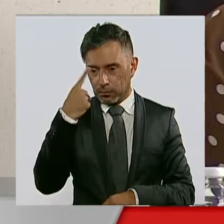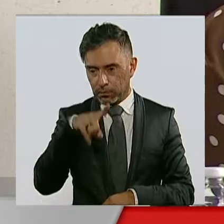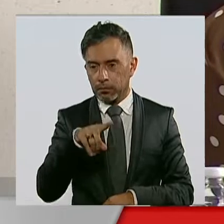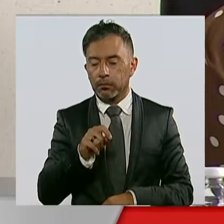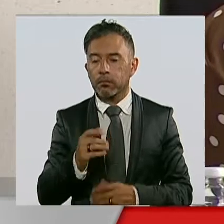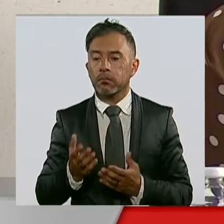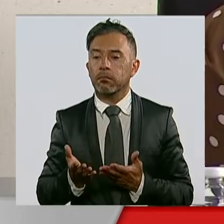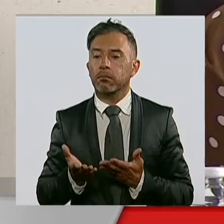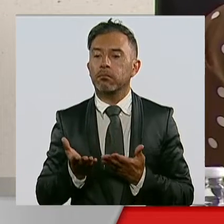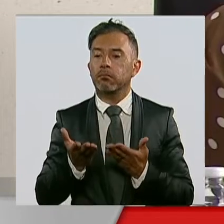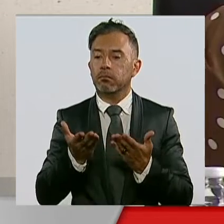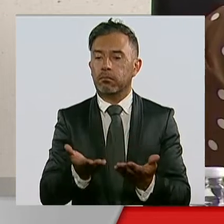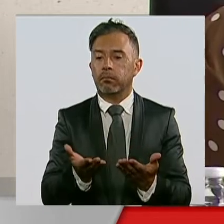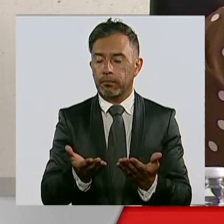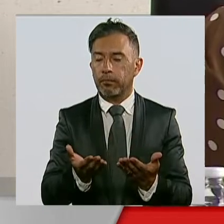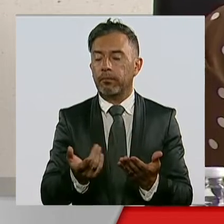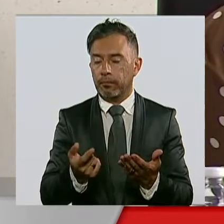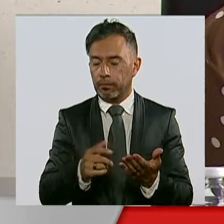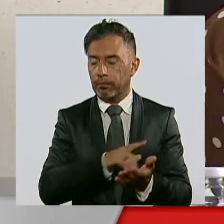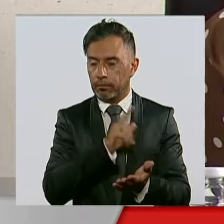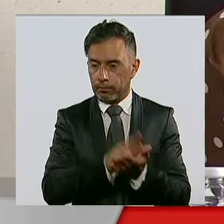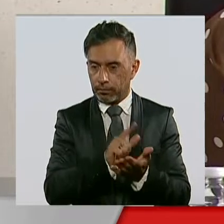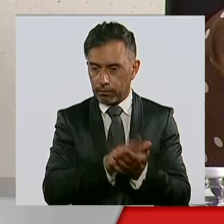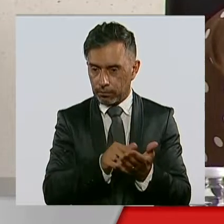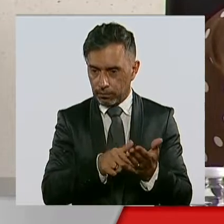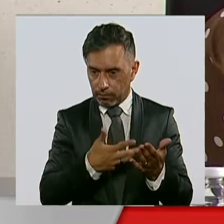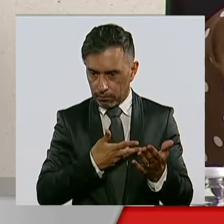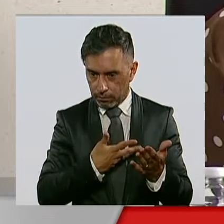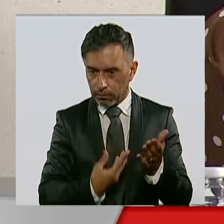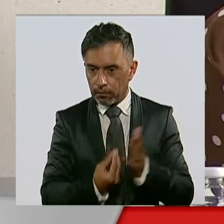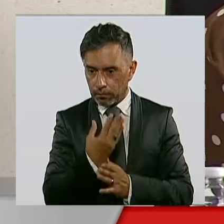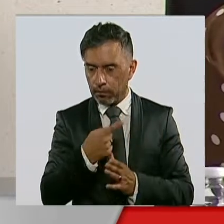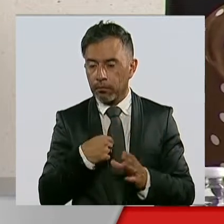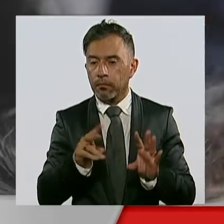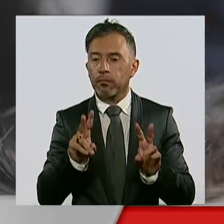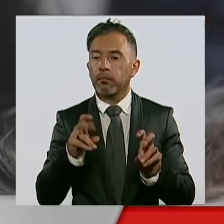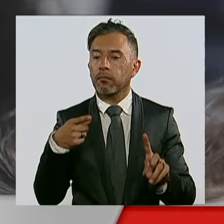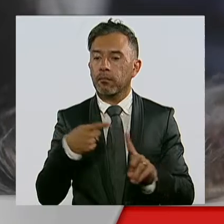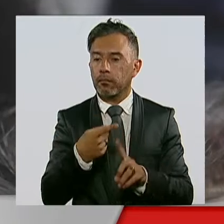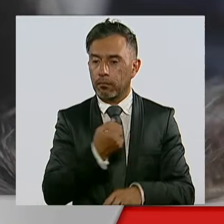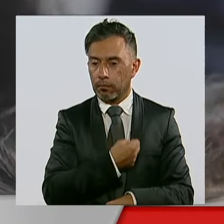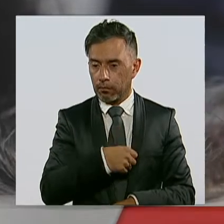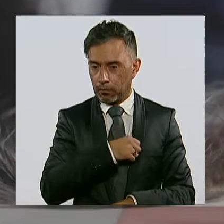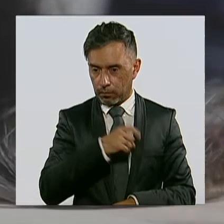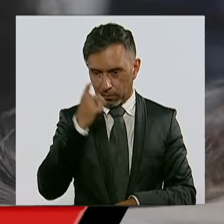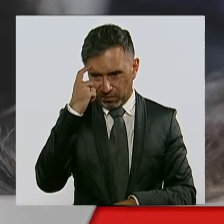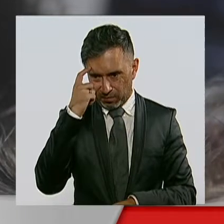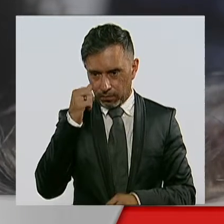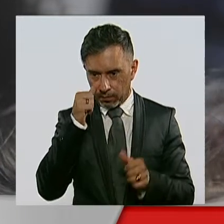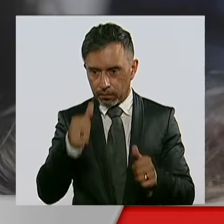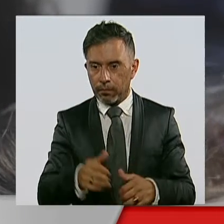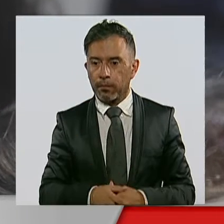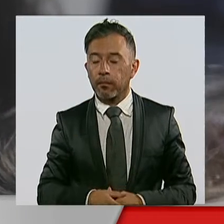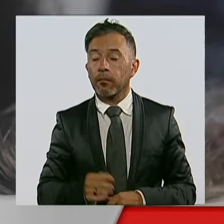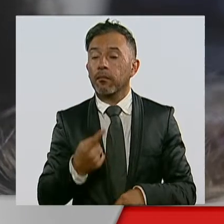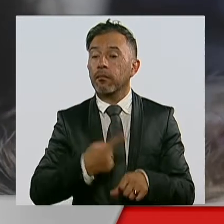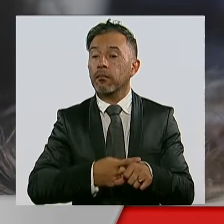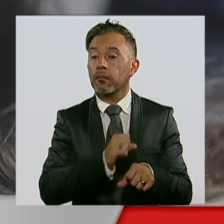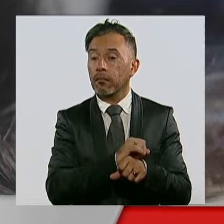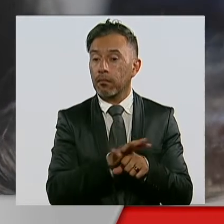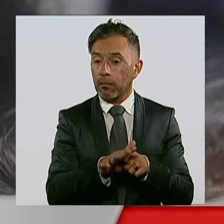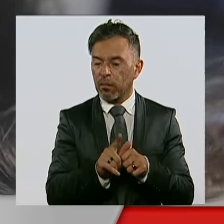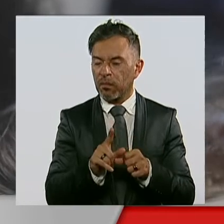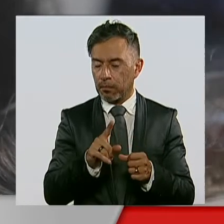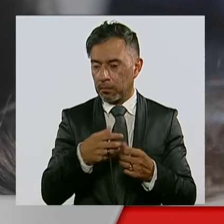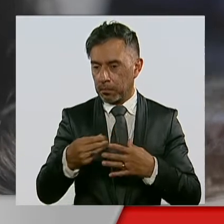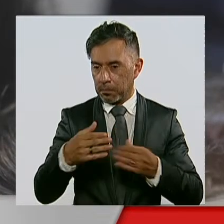proporcionar disposiciones legales que atiendan el tema de salud. Y es que con la pandemia, cerca de 25 millones